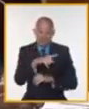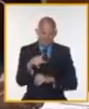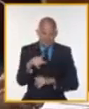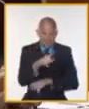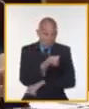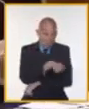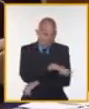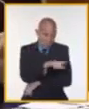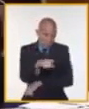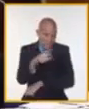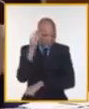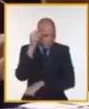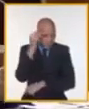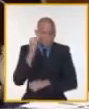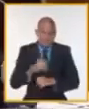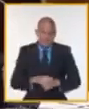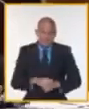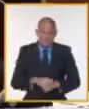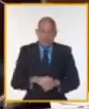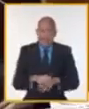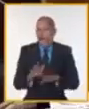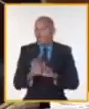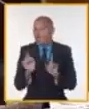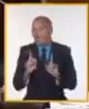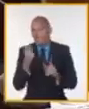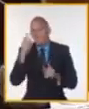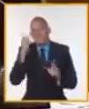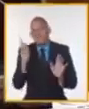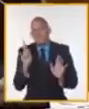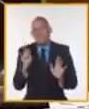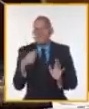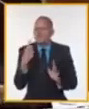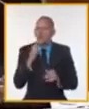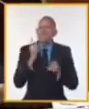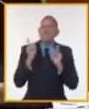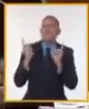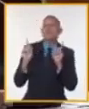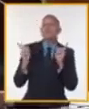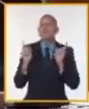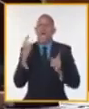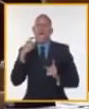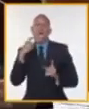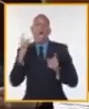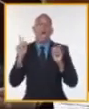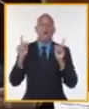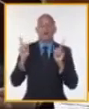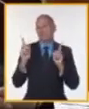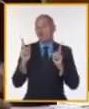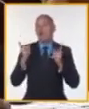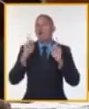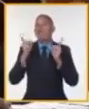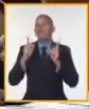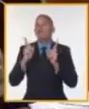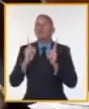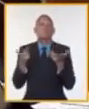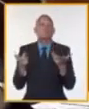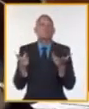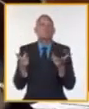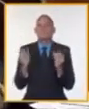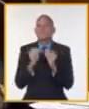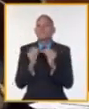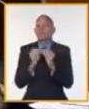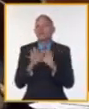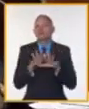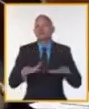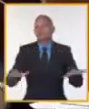hablando netamente o estrictamente de un tema político, porque la política también está en todo lo que se hay que hacer para dar solución